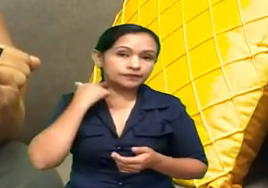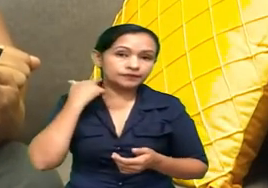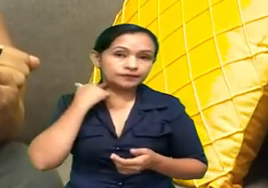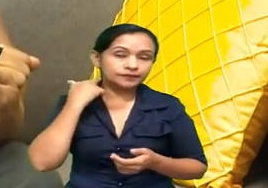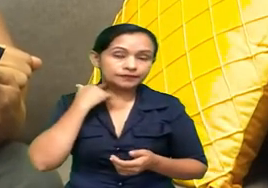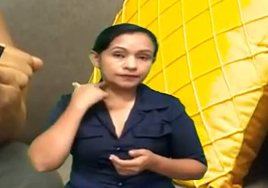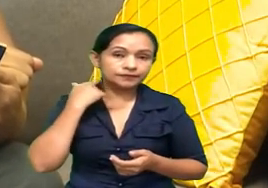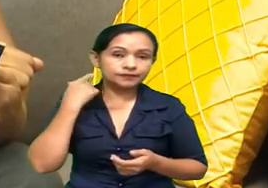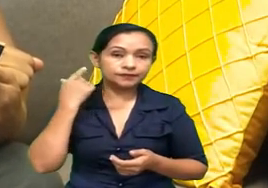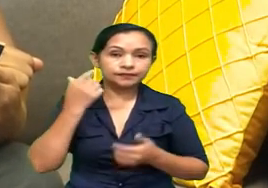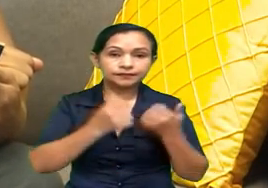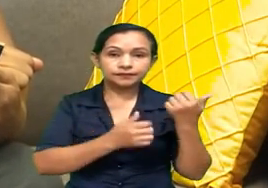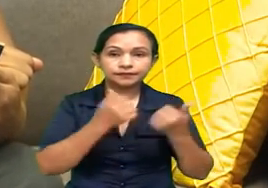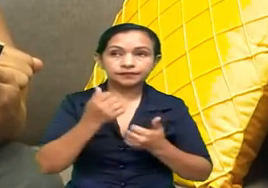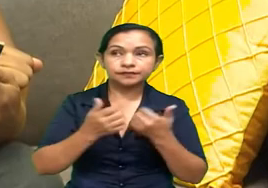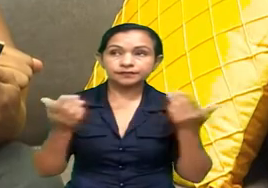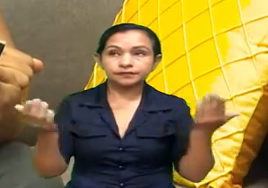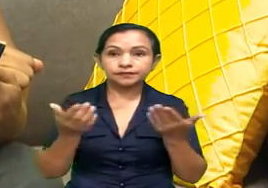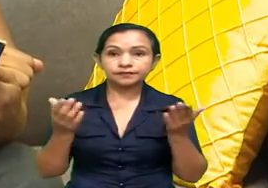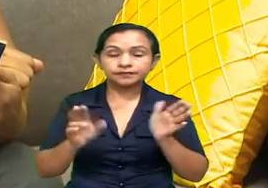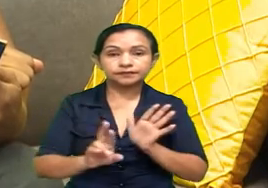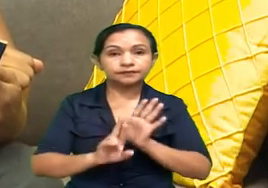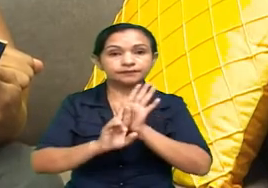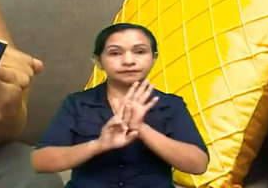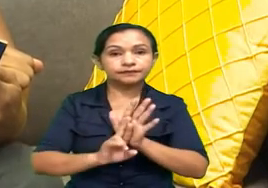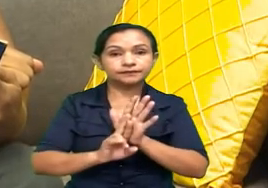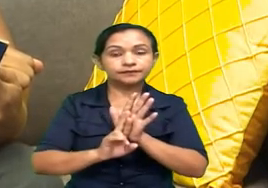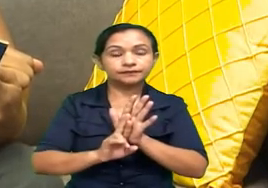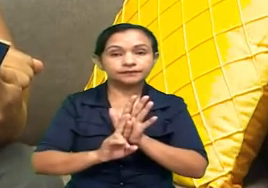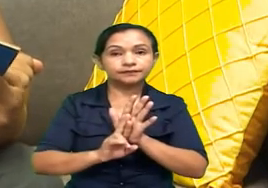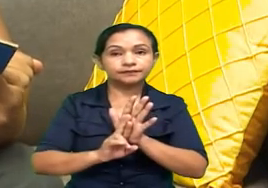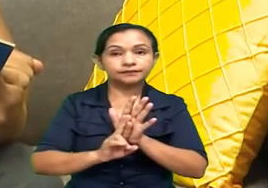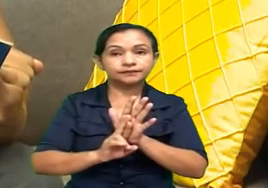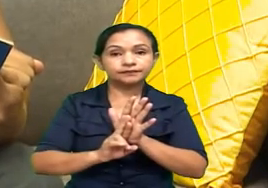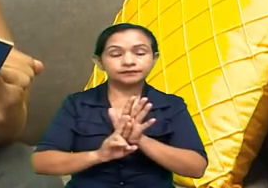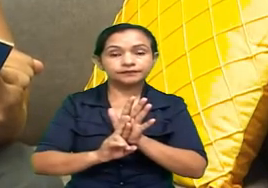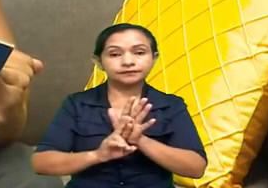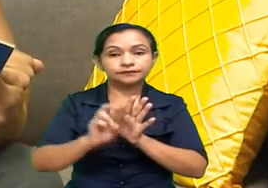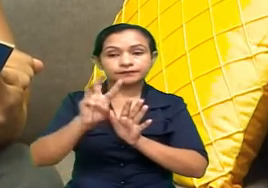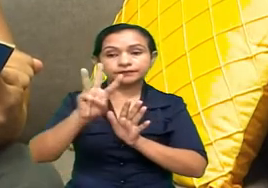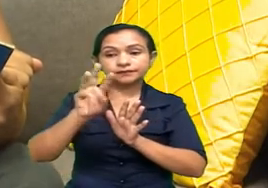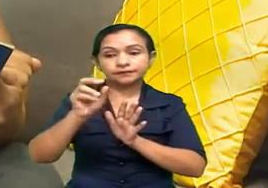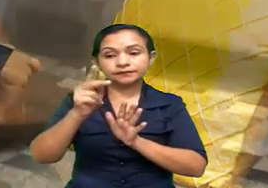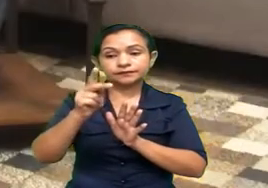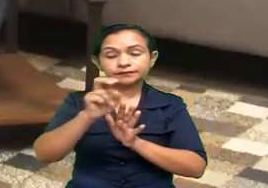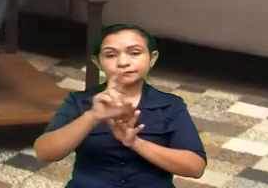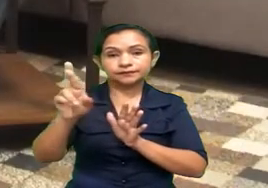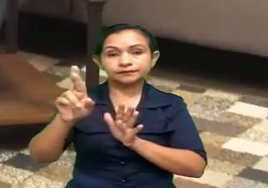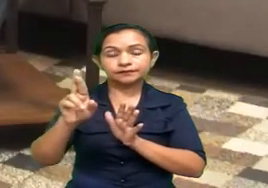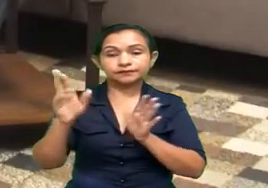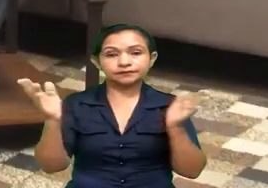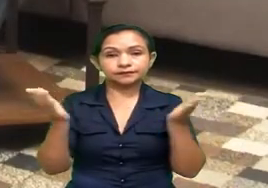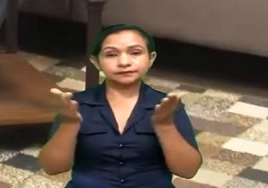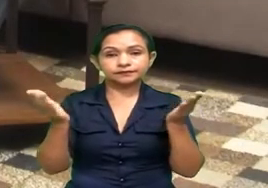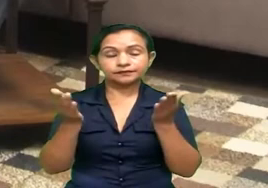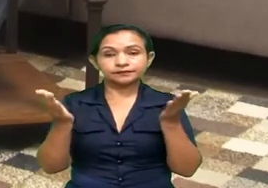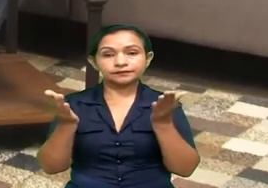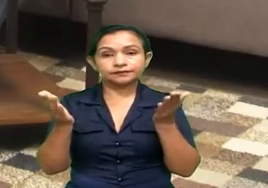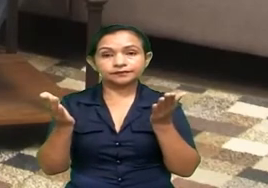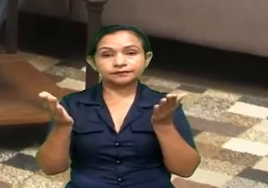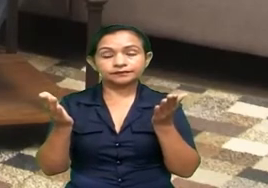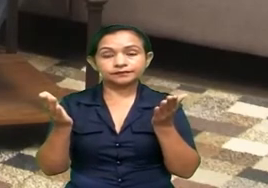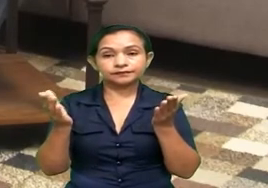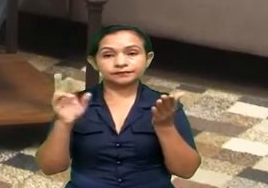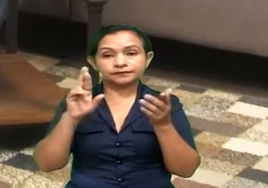la amenaza pues que representan los filibusteros de William Walker. Y además de esto, la